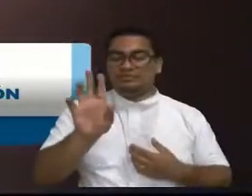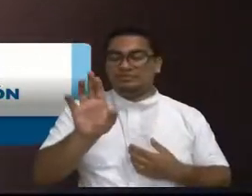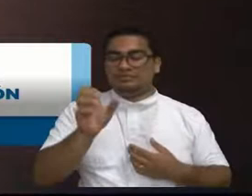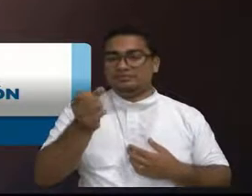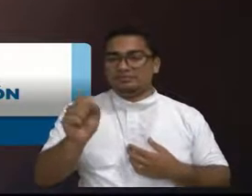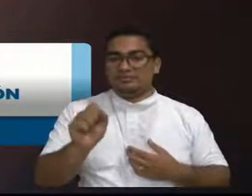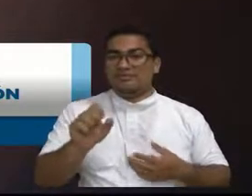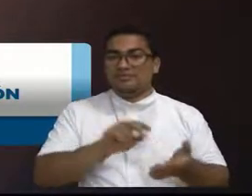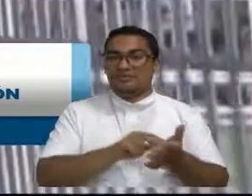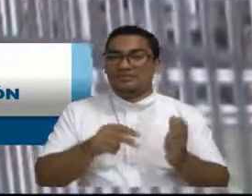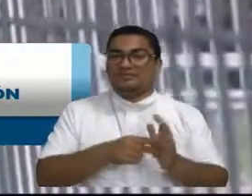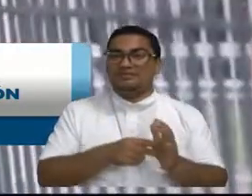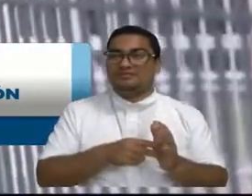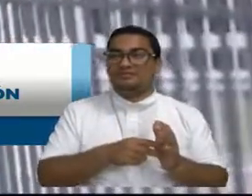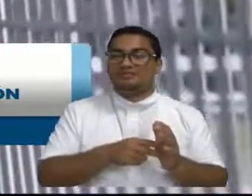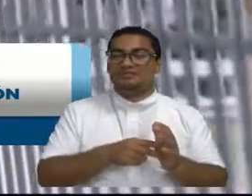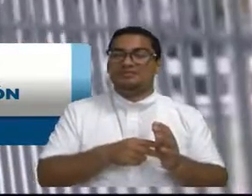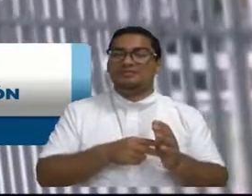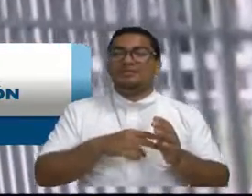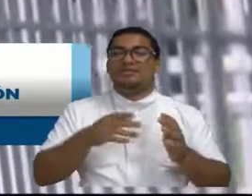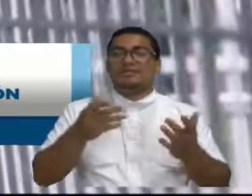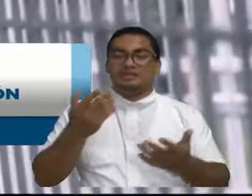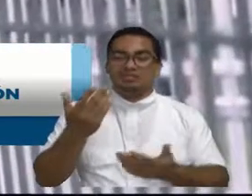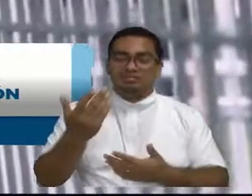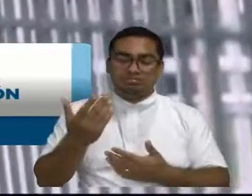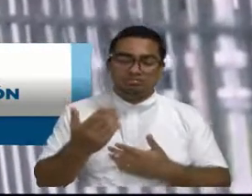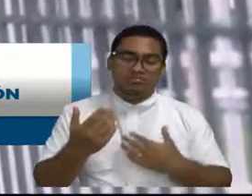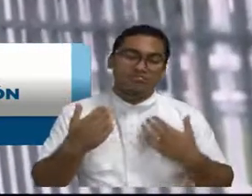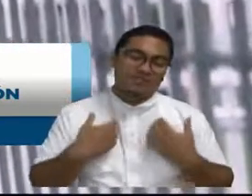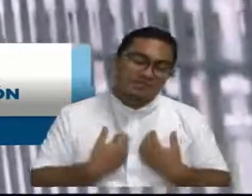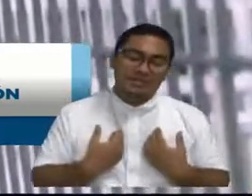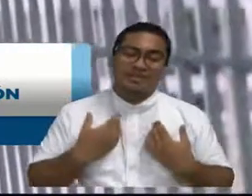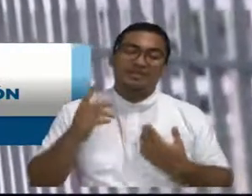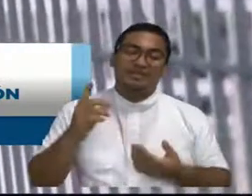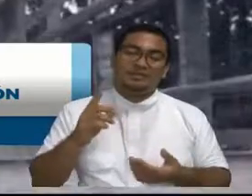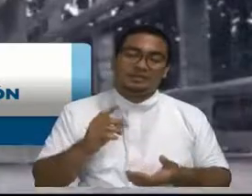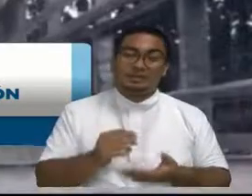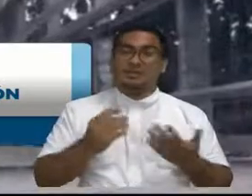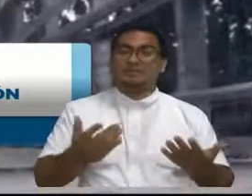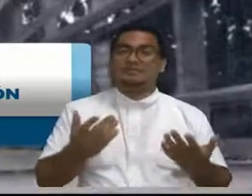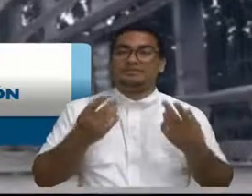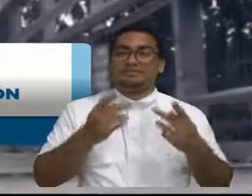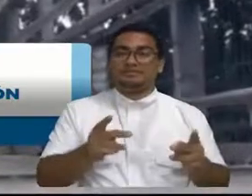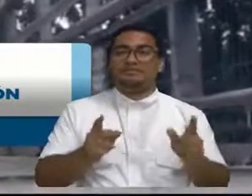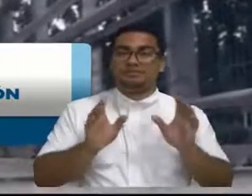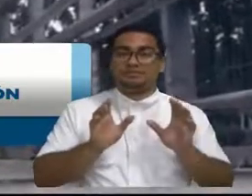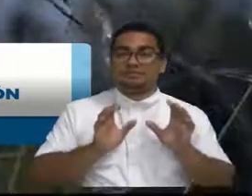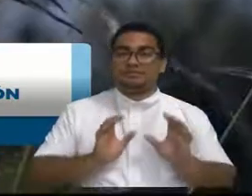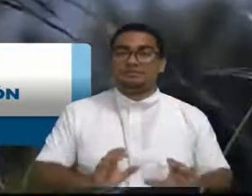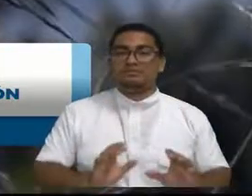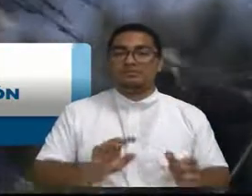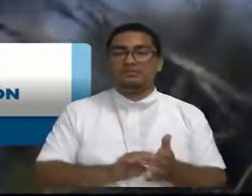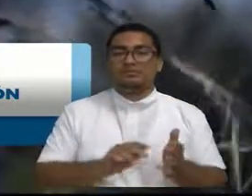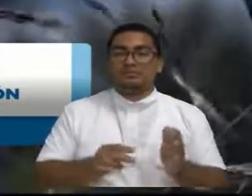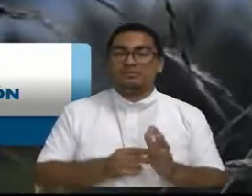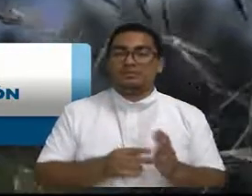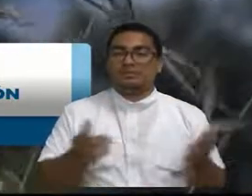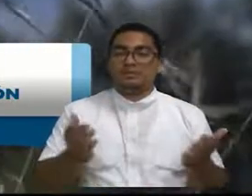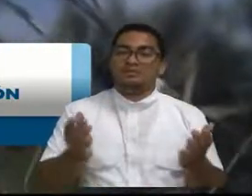estrés tiende a ir disminuyendo poco a poco. Sin embargo, las sustancias que se liberan durante el estrés están